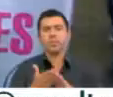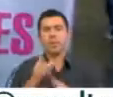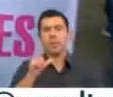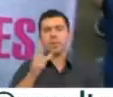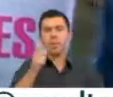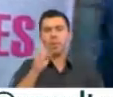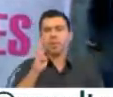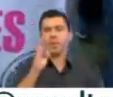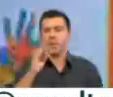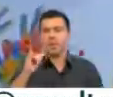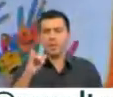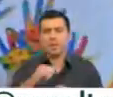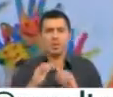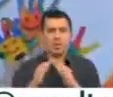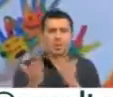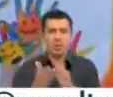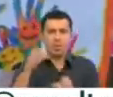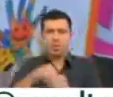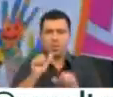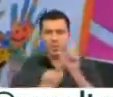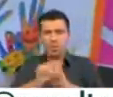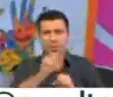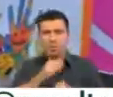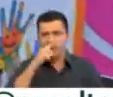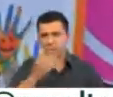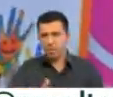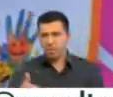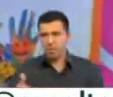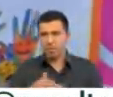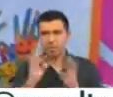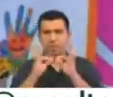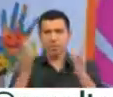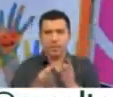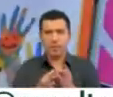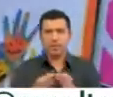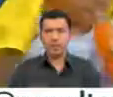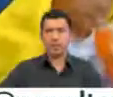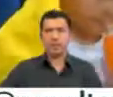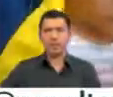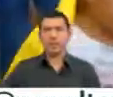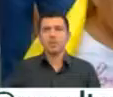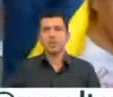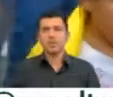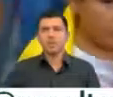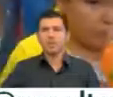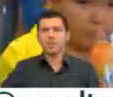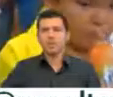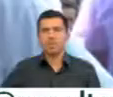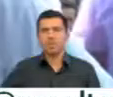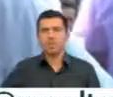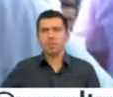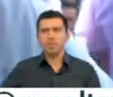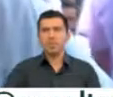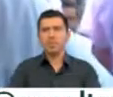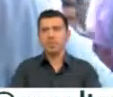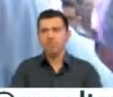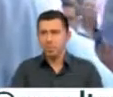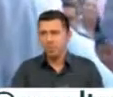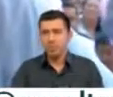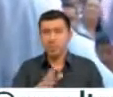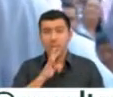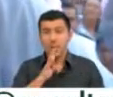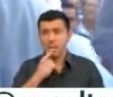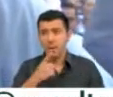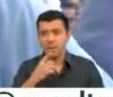instituciones educativas y por la defensa de los niños y la familia. Estamos hablando de más